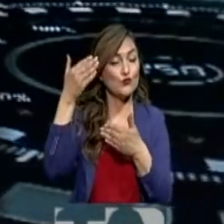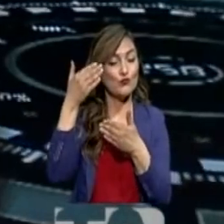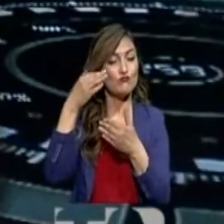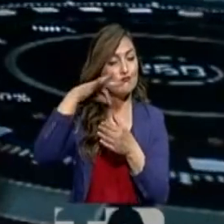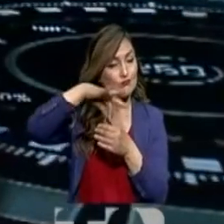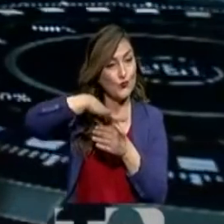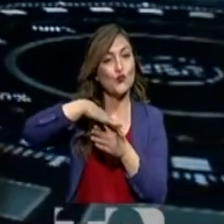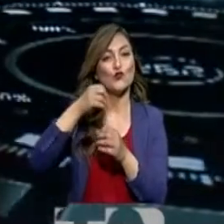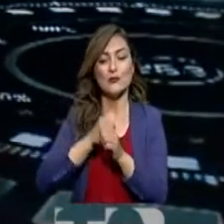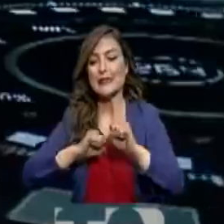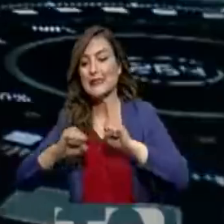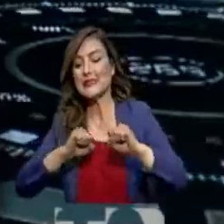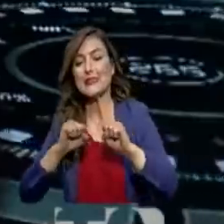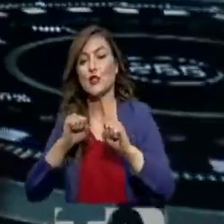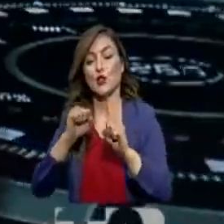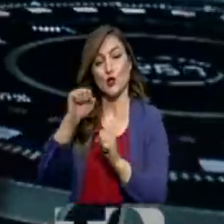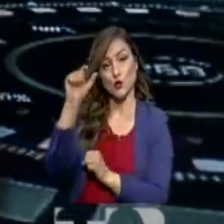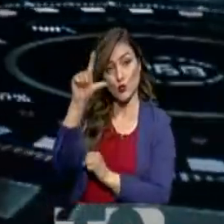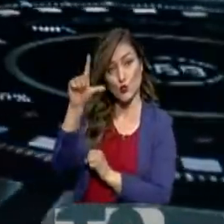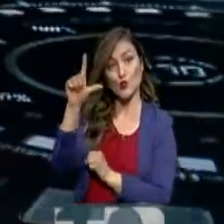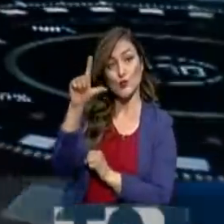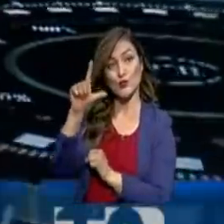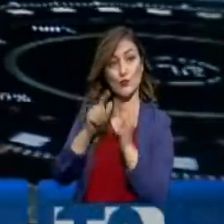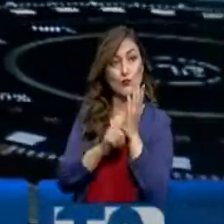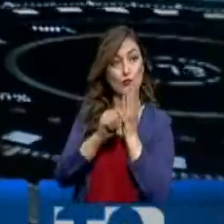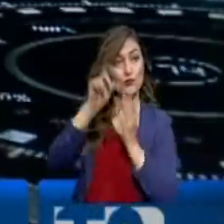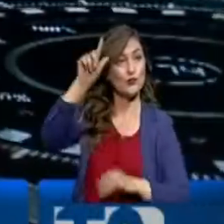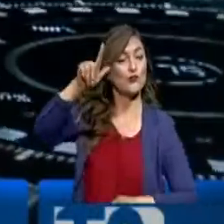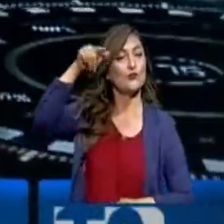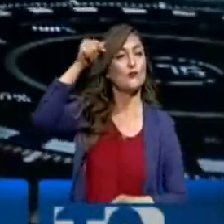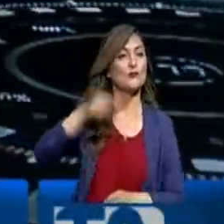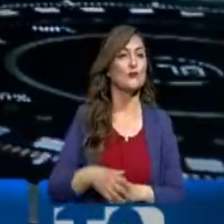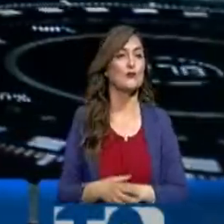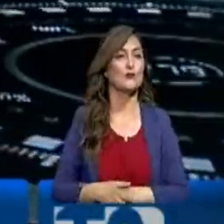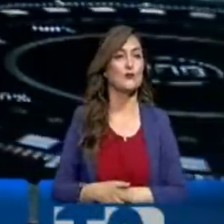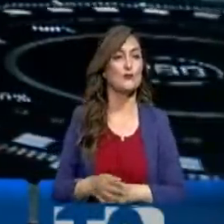los votos. A partir del día lunes, el Ministerio de Gobierno y